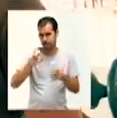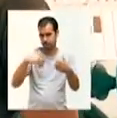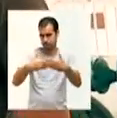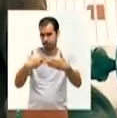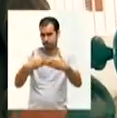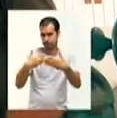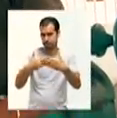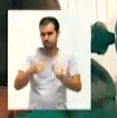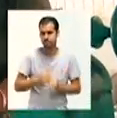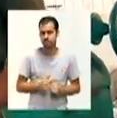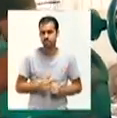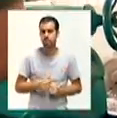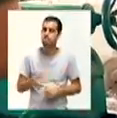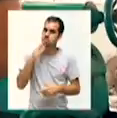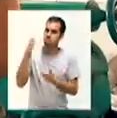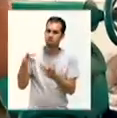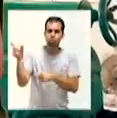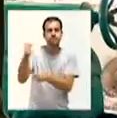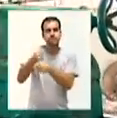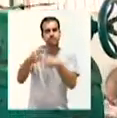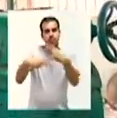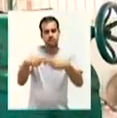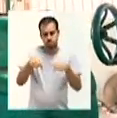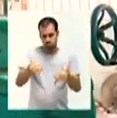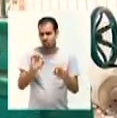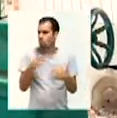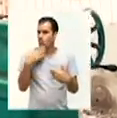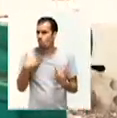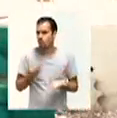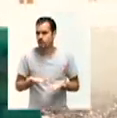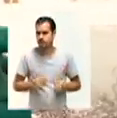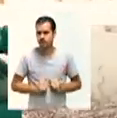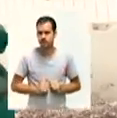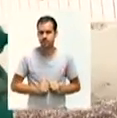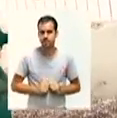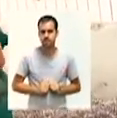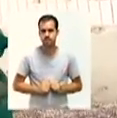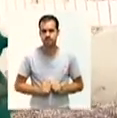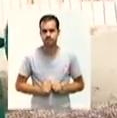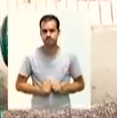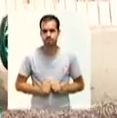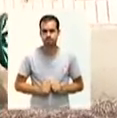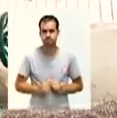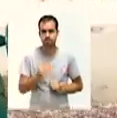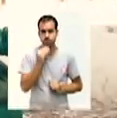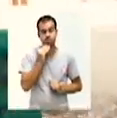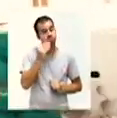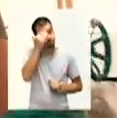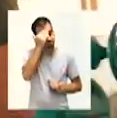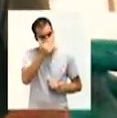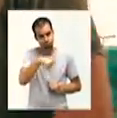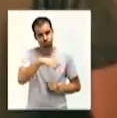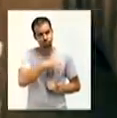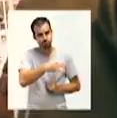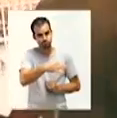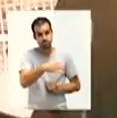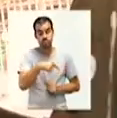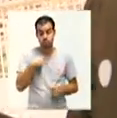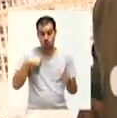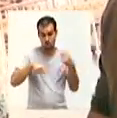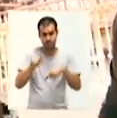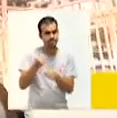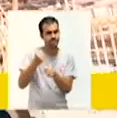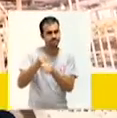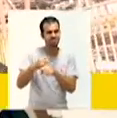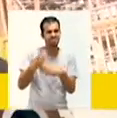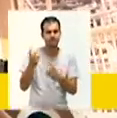técnico de lubricación de acá de la empresa. Bienvenido a nuestro espacio y cuéntame un poco sobre la labor que realizas en esta entidad. Bueno, muchísimas gracias. Primeramente,